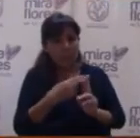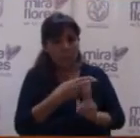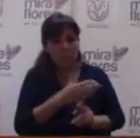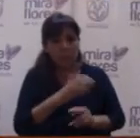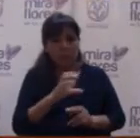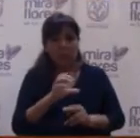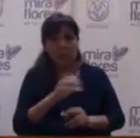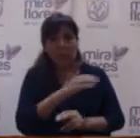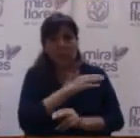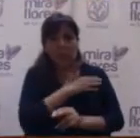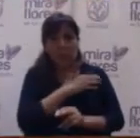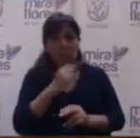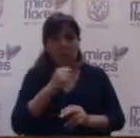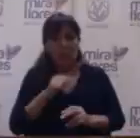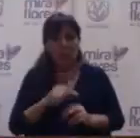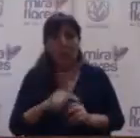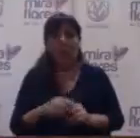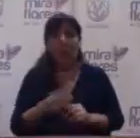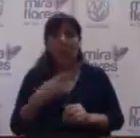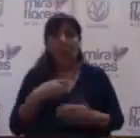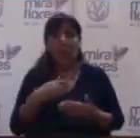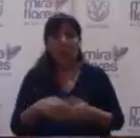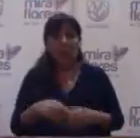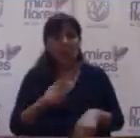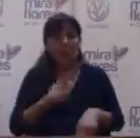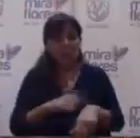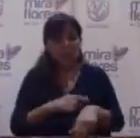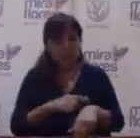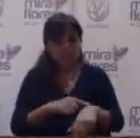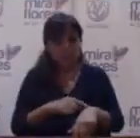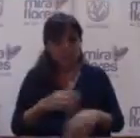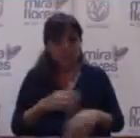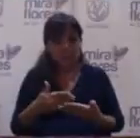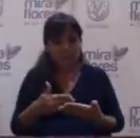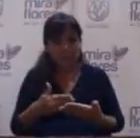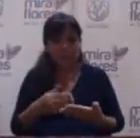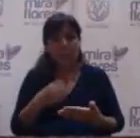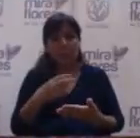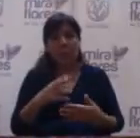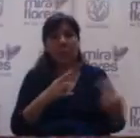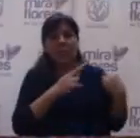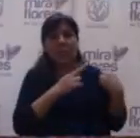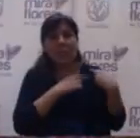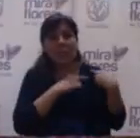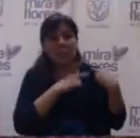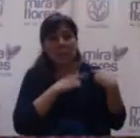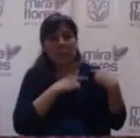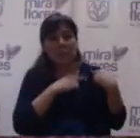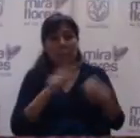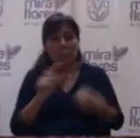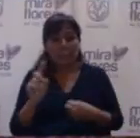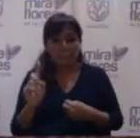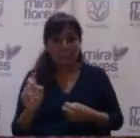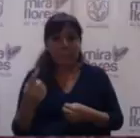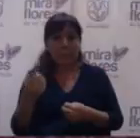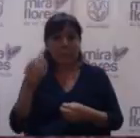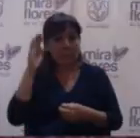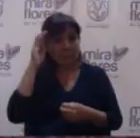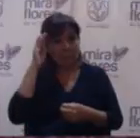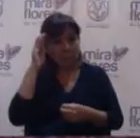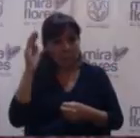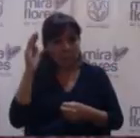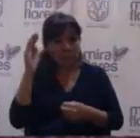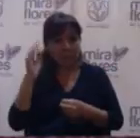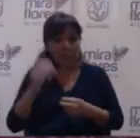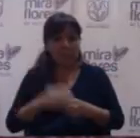que, como hemos mencionado hace un momento, la responsabilidad primaria es de la Policía Nacional.